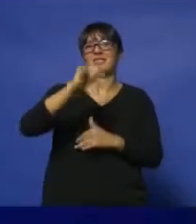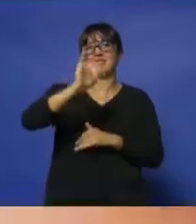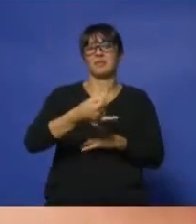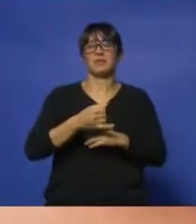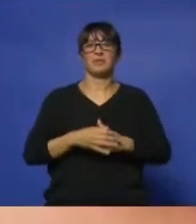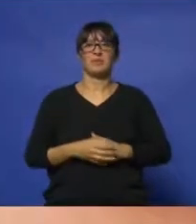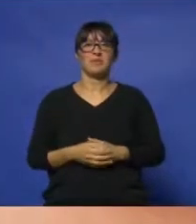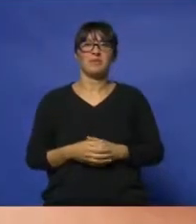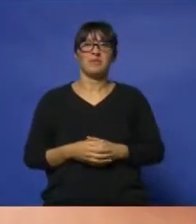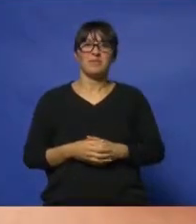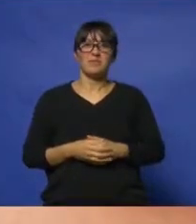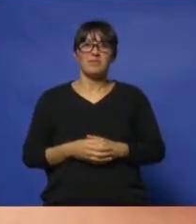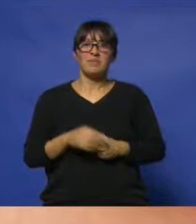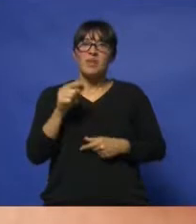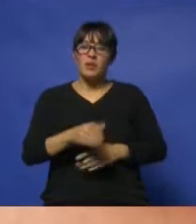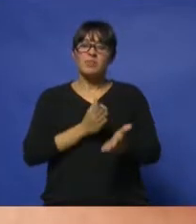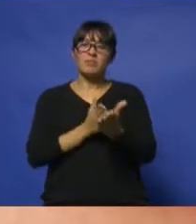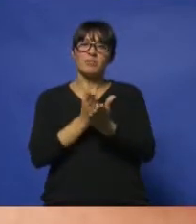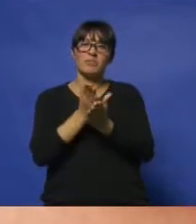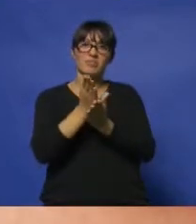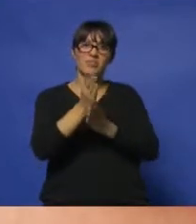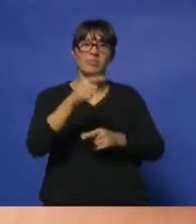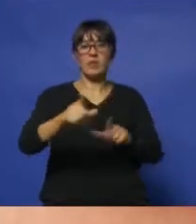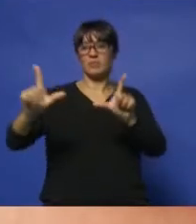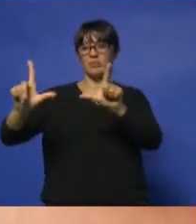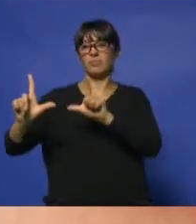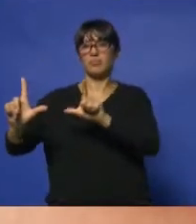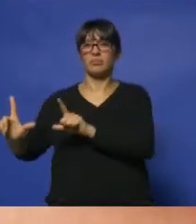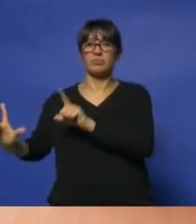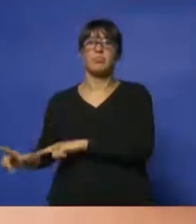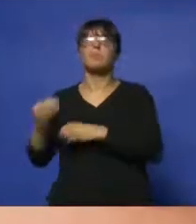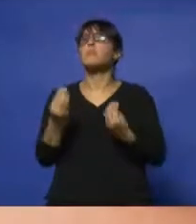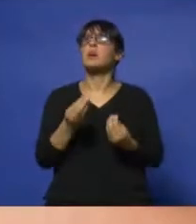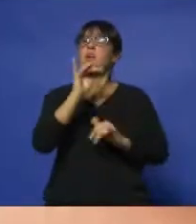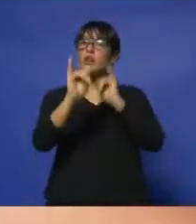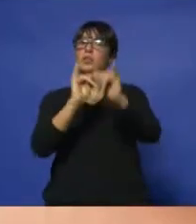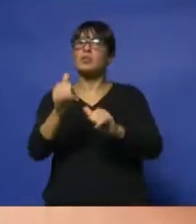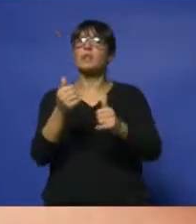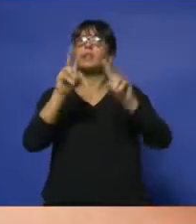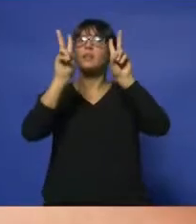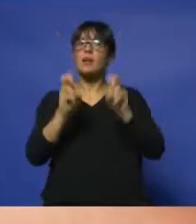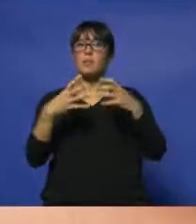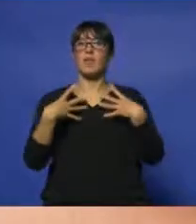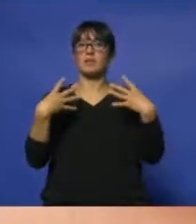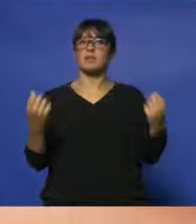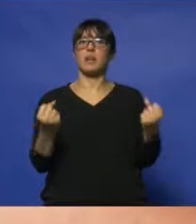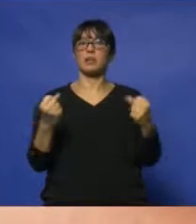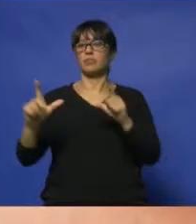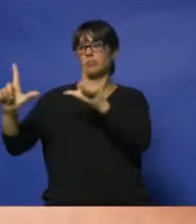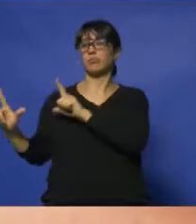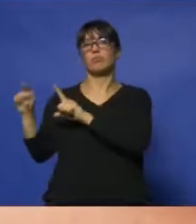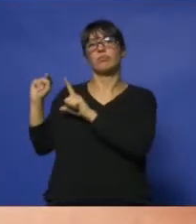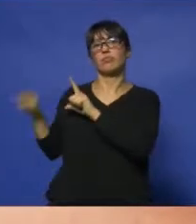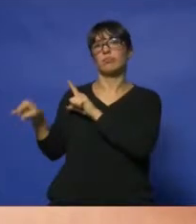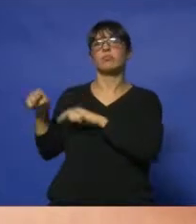use. Nosotros avanzamos, en este caso vamos con las placas para contarte qué es lo que está pasando en materia de salud. Estamos, ahí están las placas.